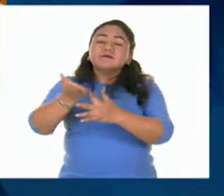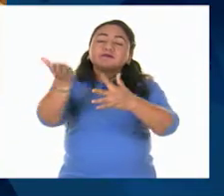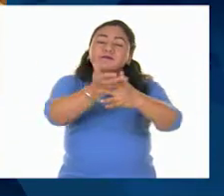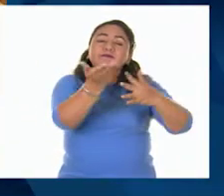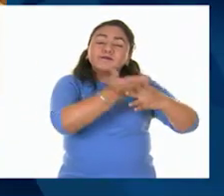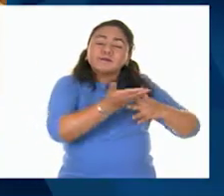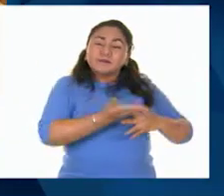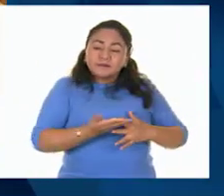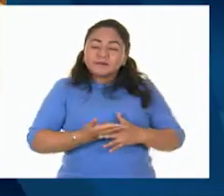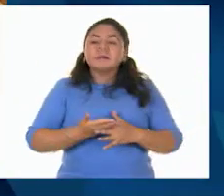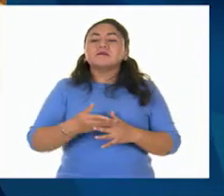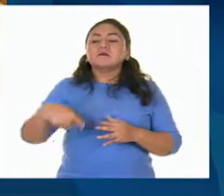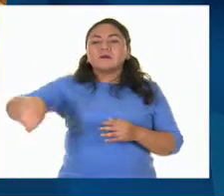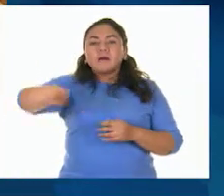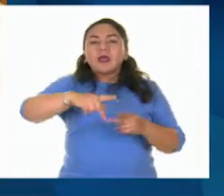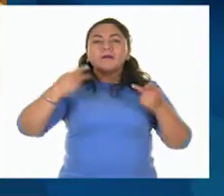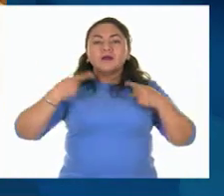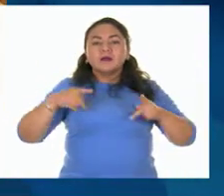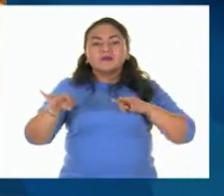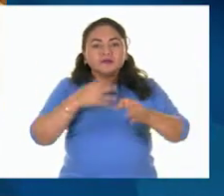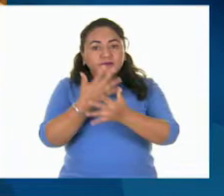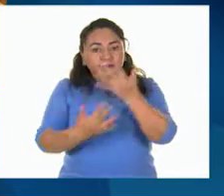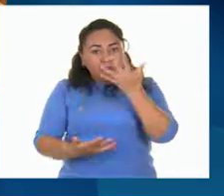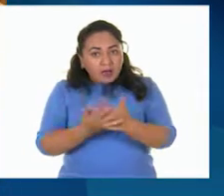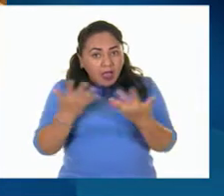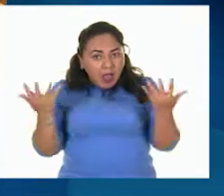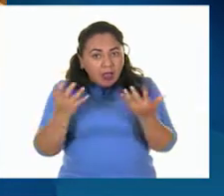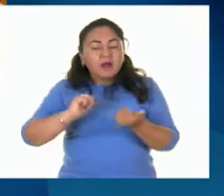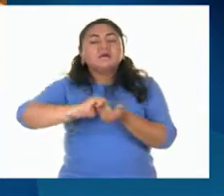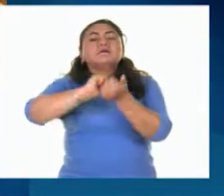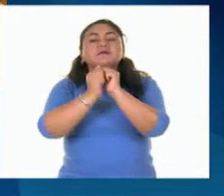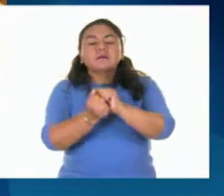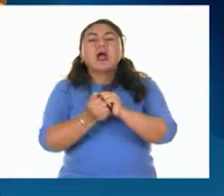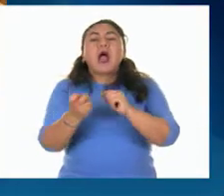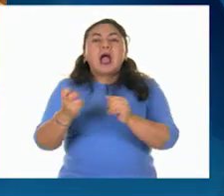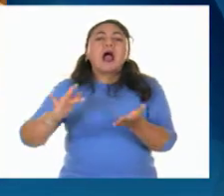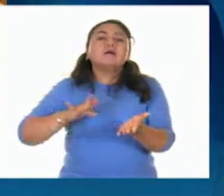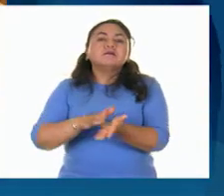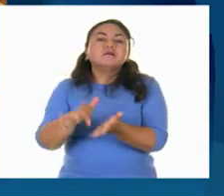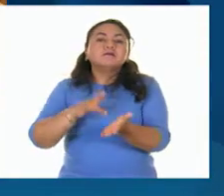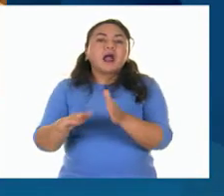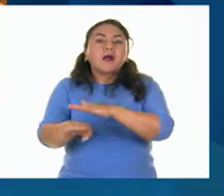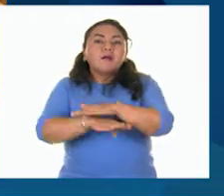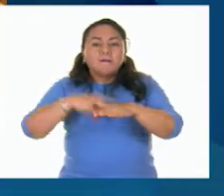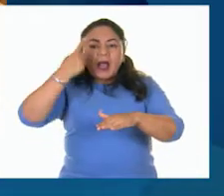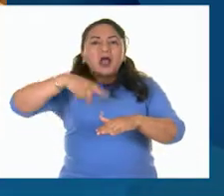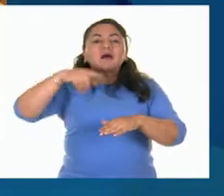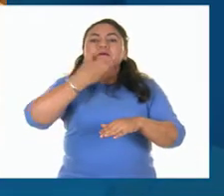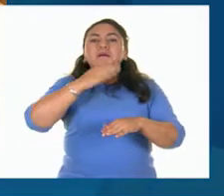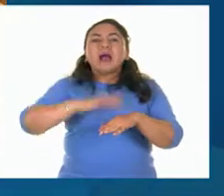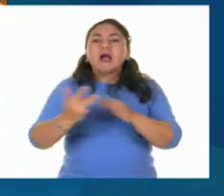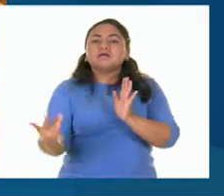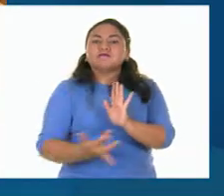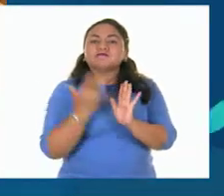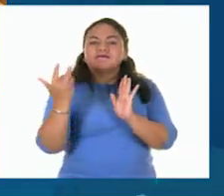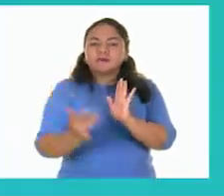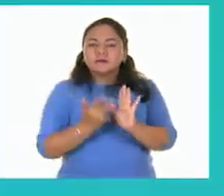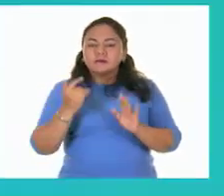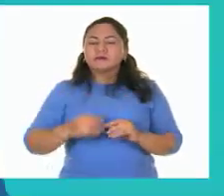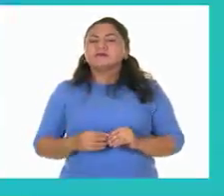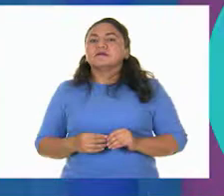y comuneros, quienes a partir de entonces se convirtieron en una de las bases de apoyo más sólidas para Cárdenas. Creo que